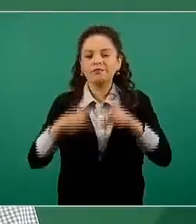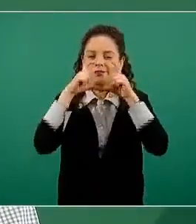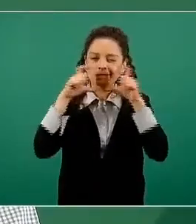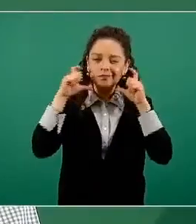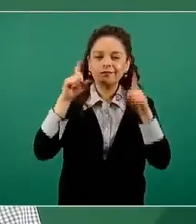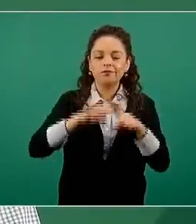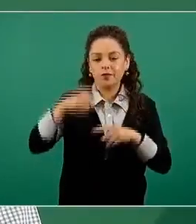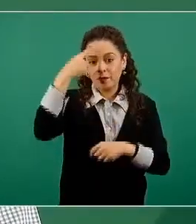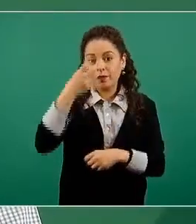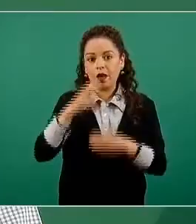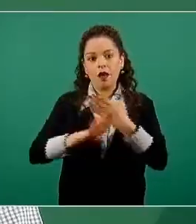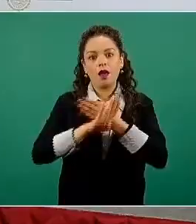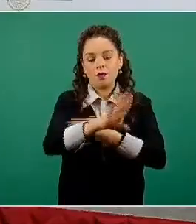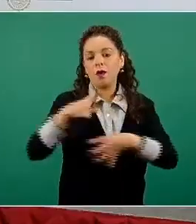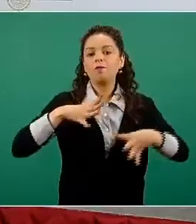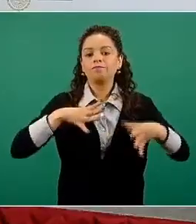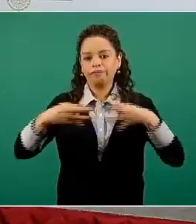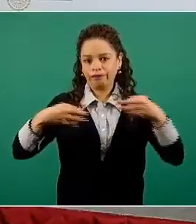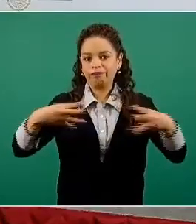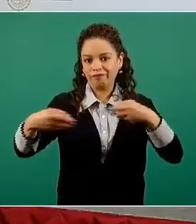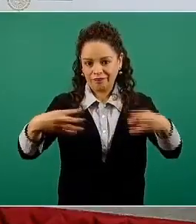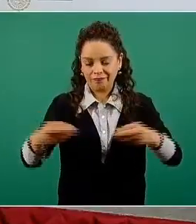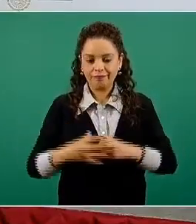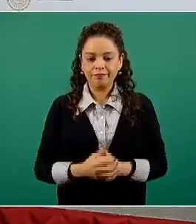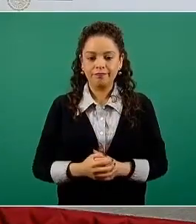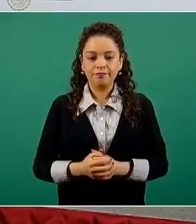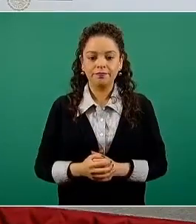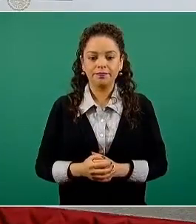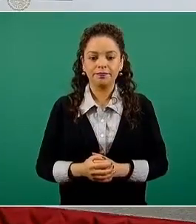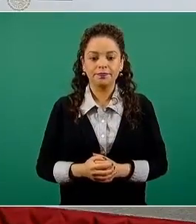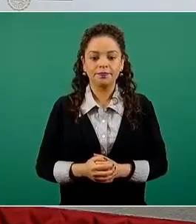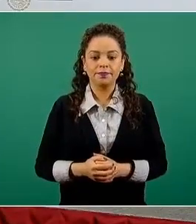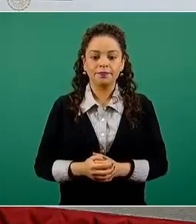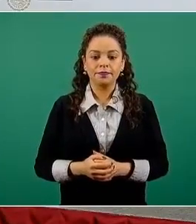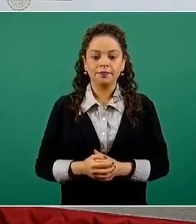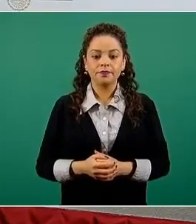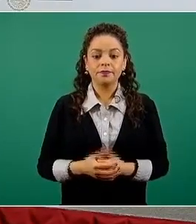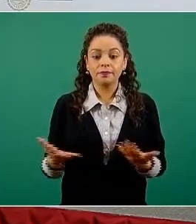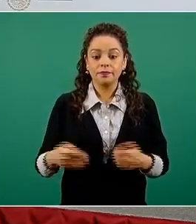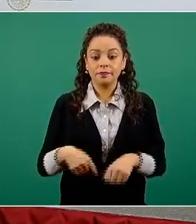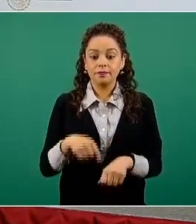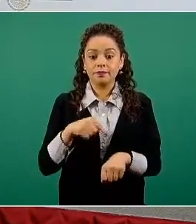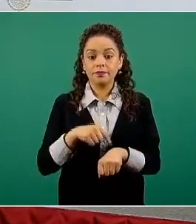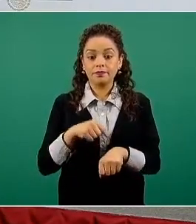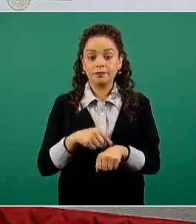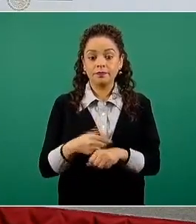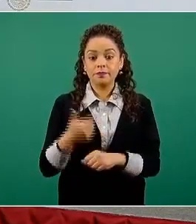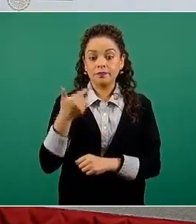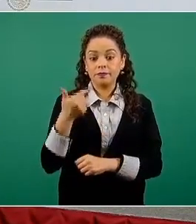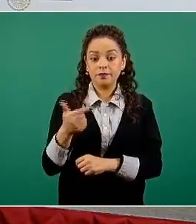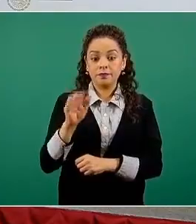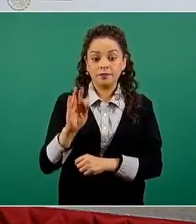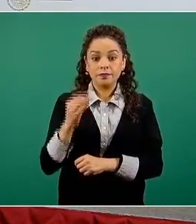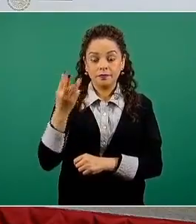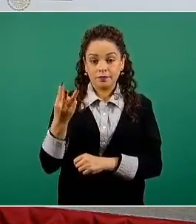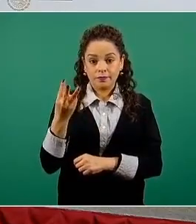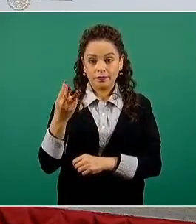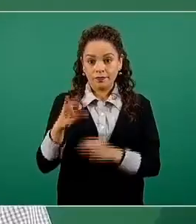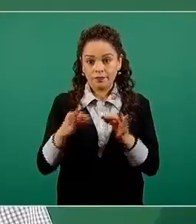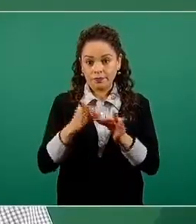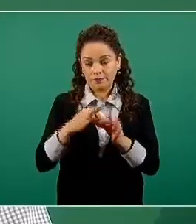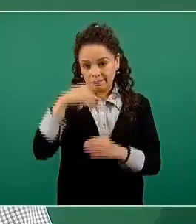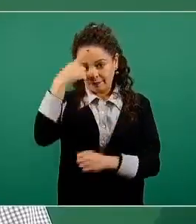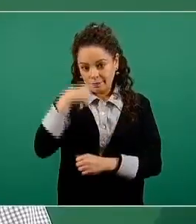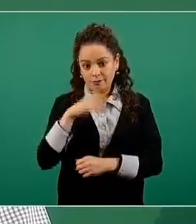este medio. ¿Sí? Bien, pues muy bien, son las 7:43 de la noche, daríamos por terminada